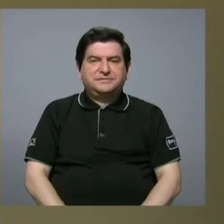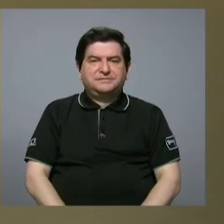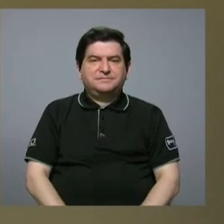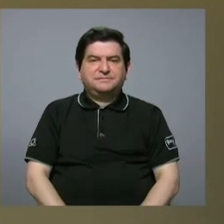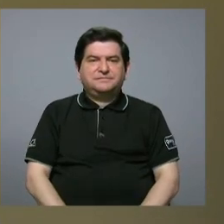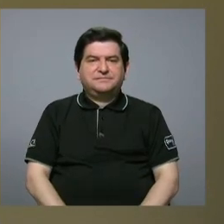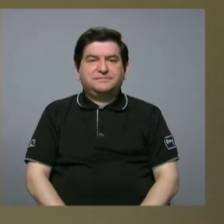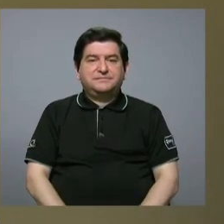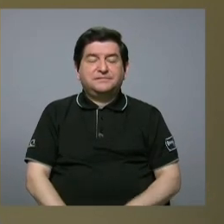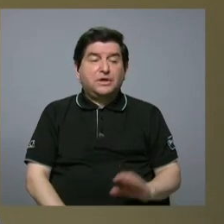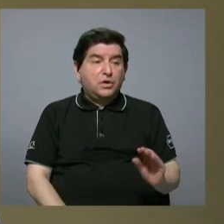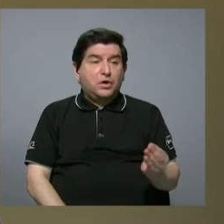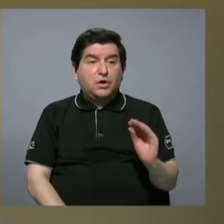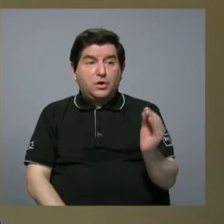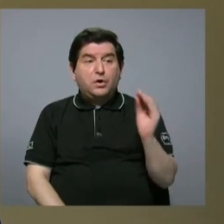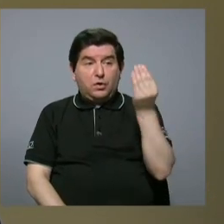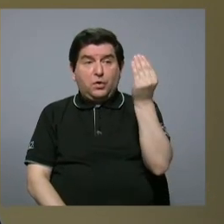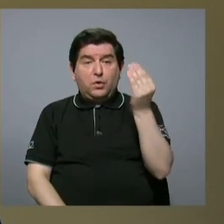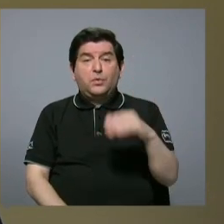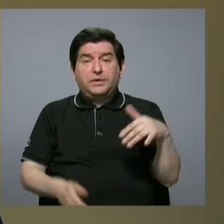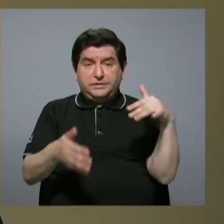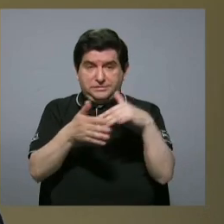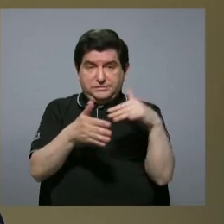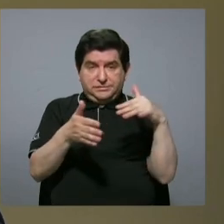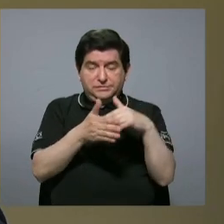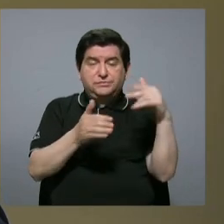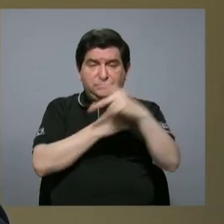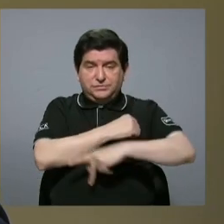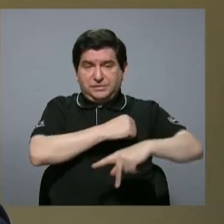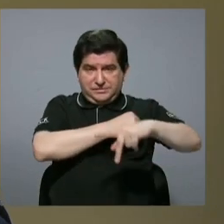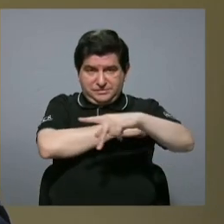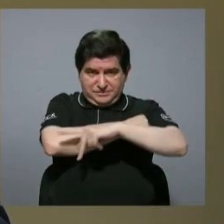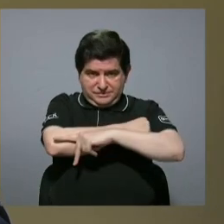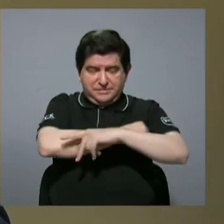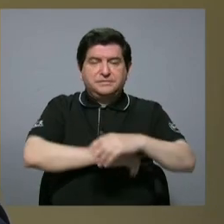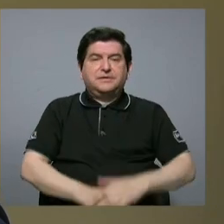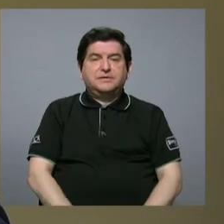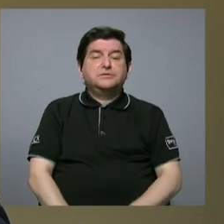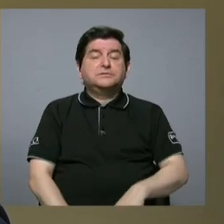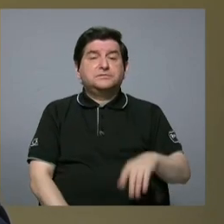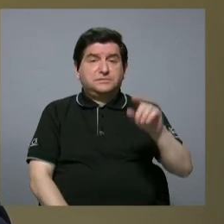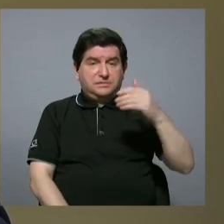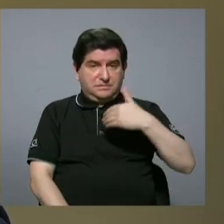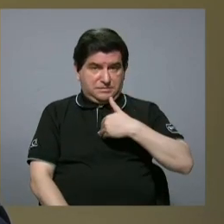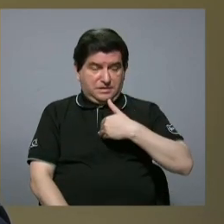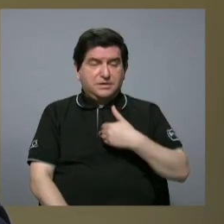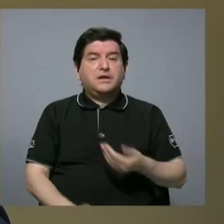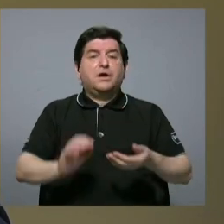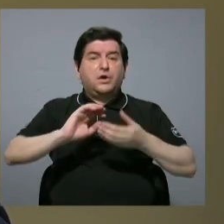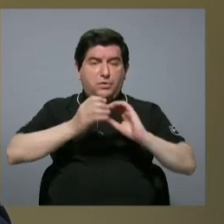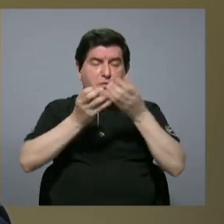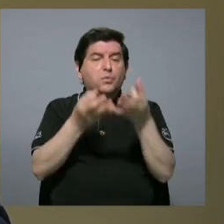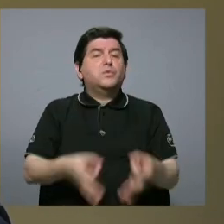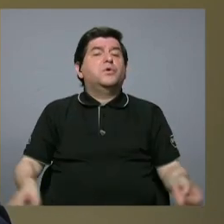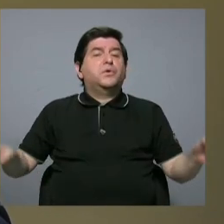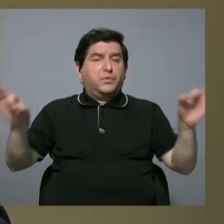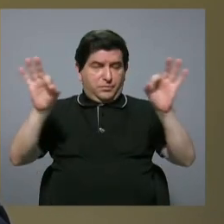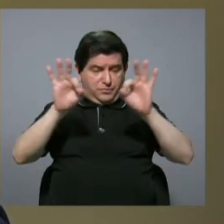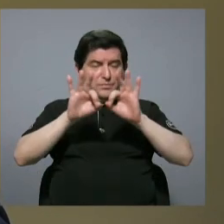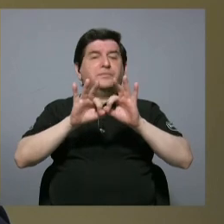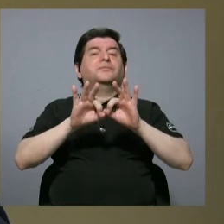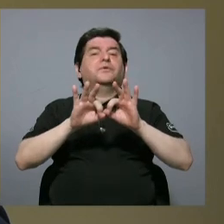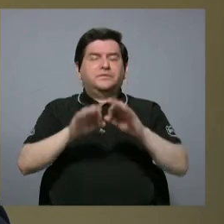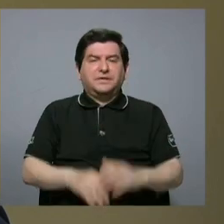la juventud estudiosa del país tiene un número importante